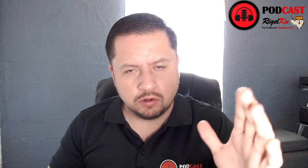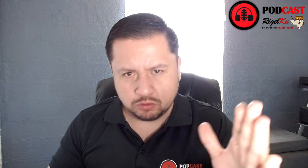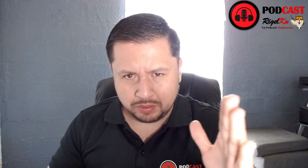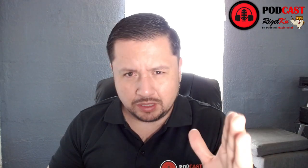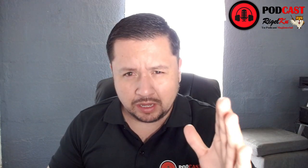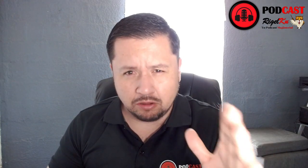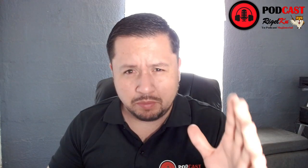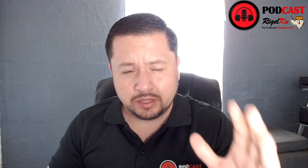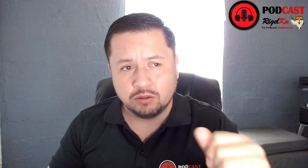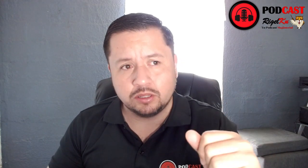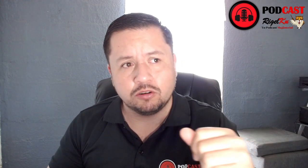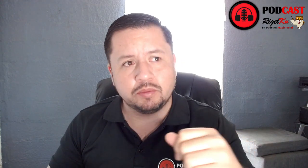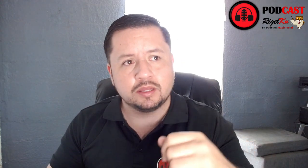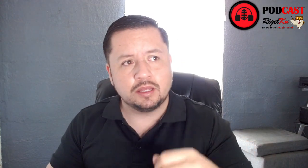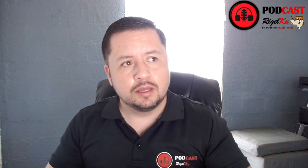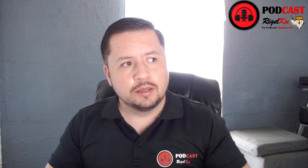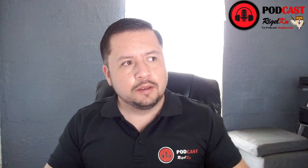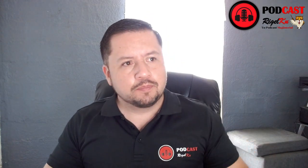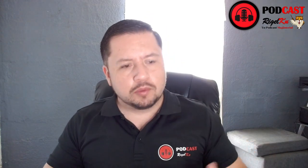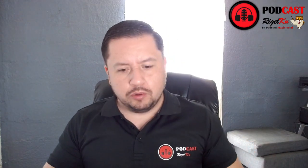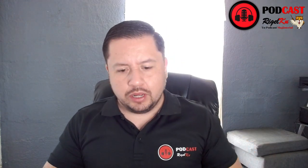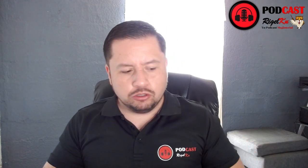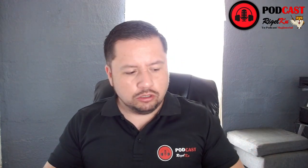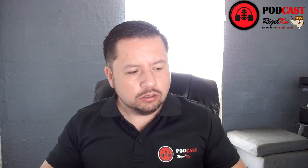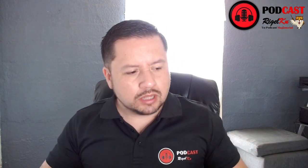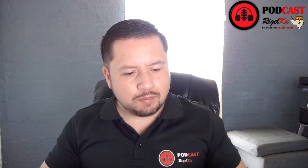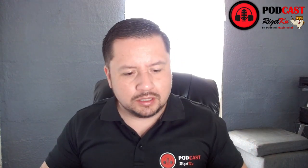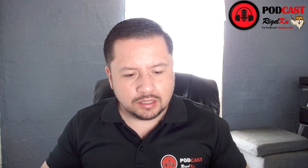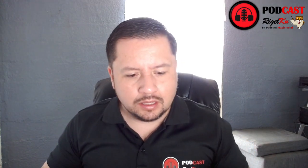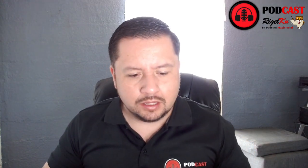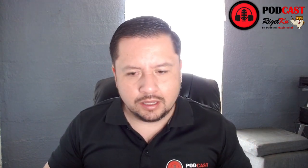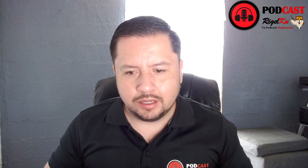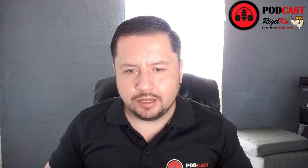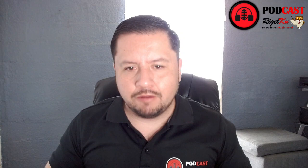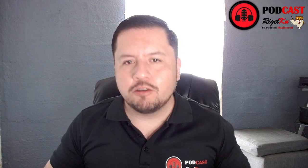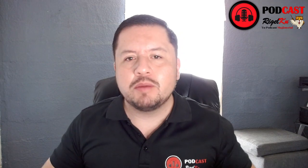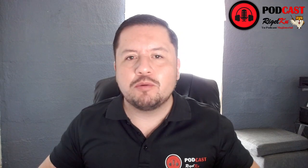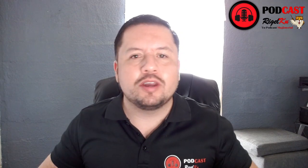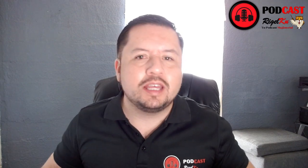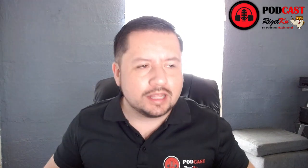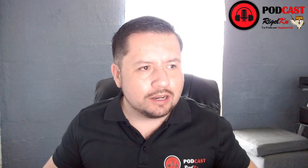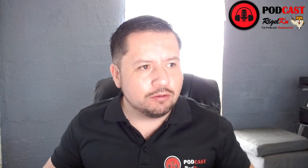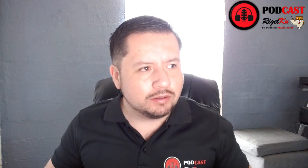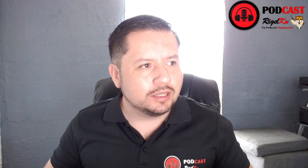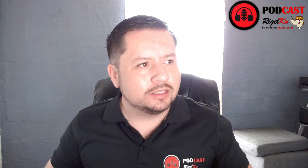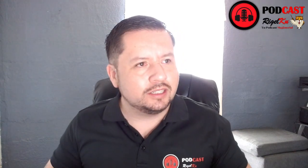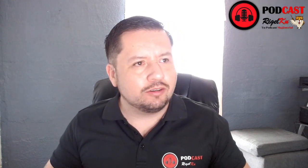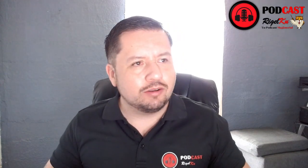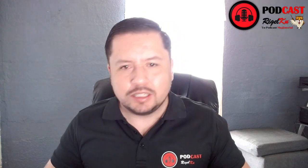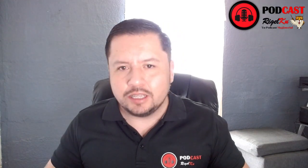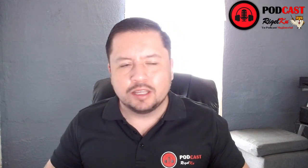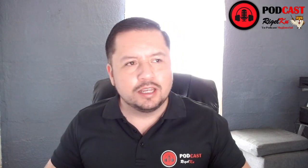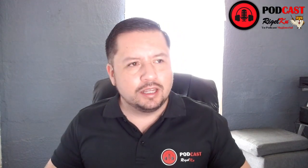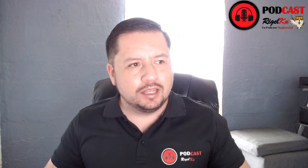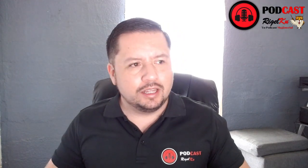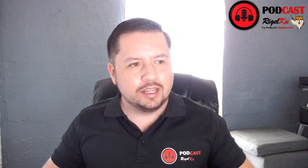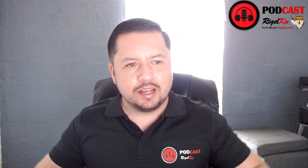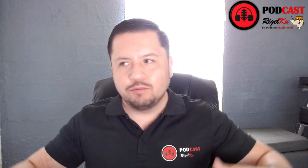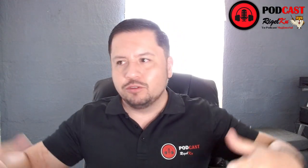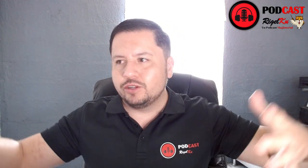nosotros, como lo hemos platicado y planteado anteriormente. Porque a nosotros nos capacitan de la forma bonita, ¿no? Vamos a decirlo así,